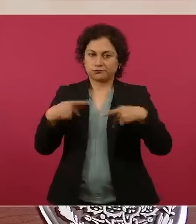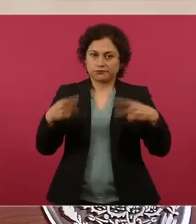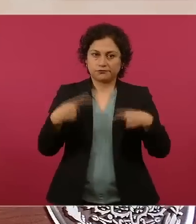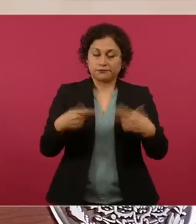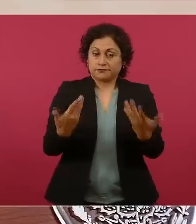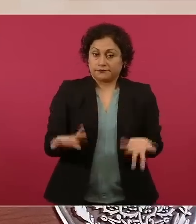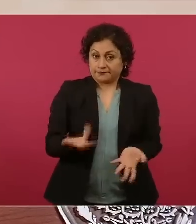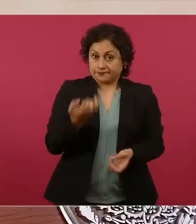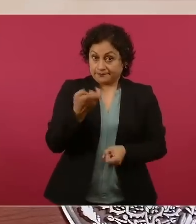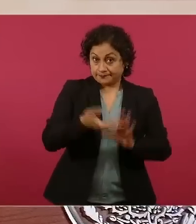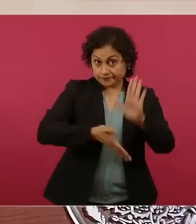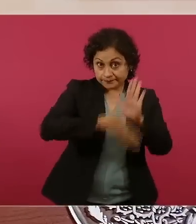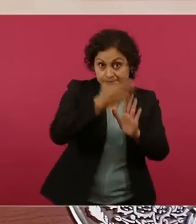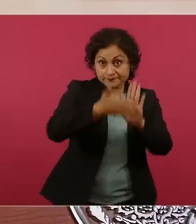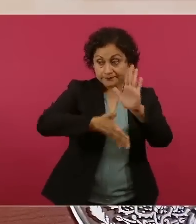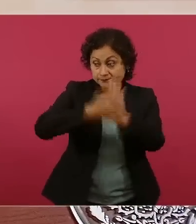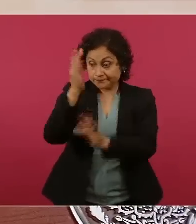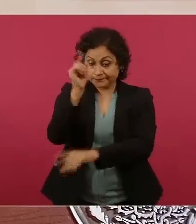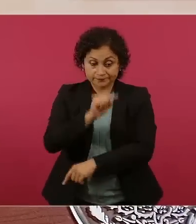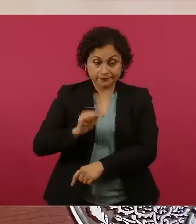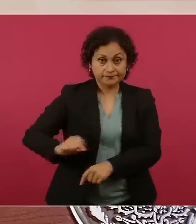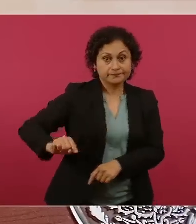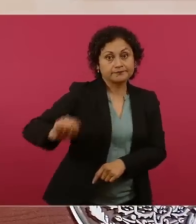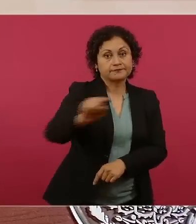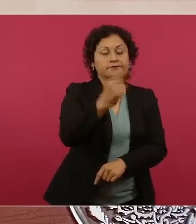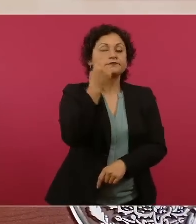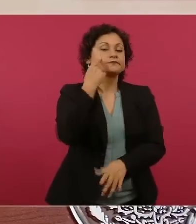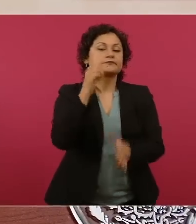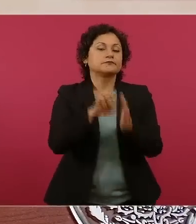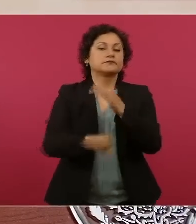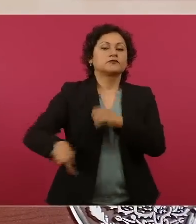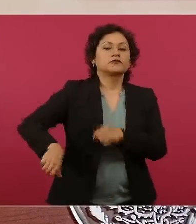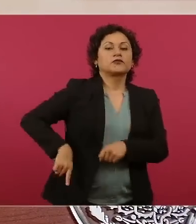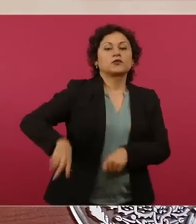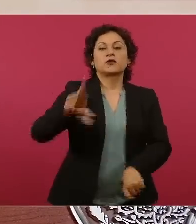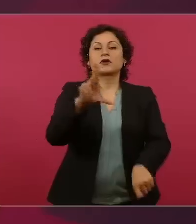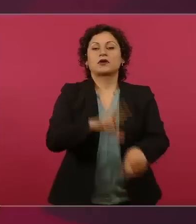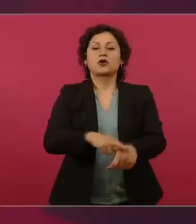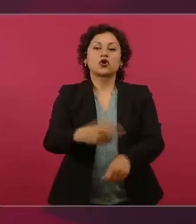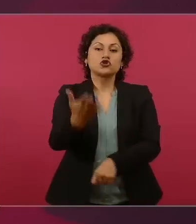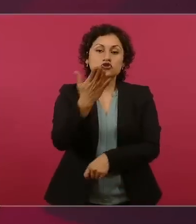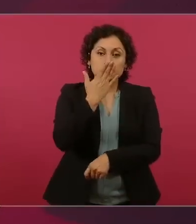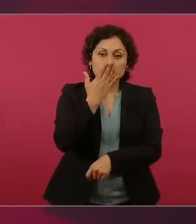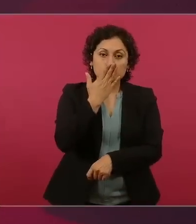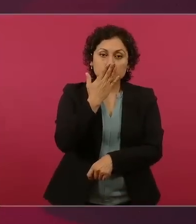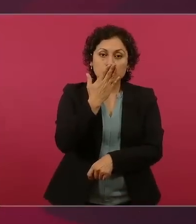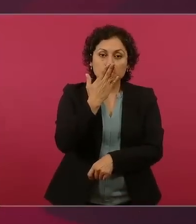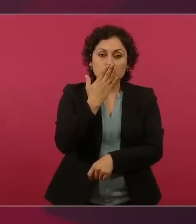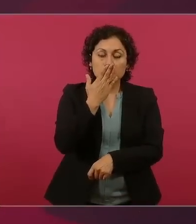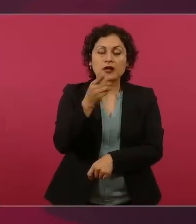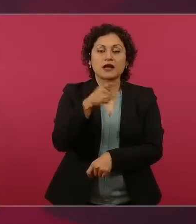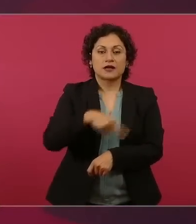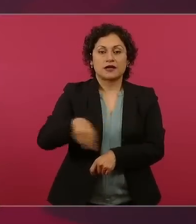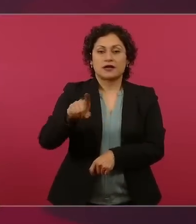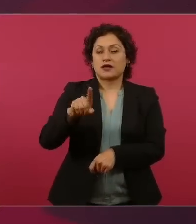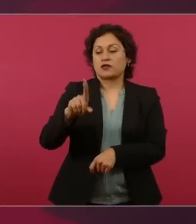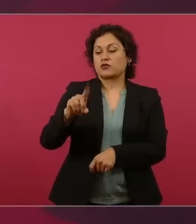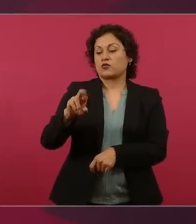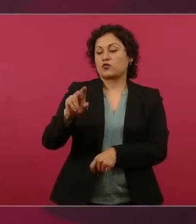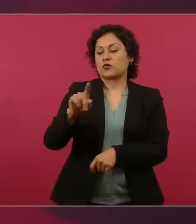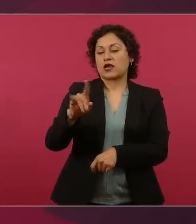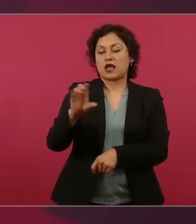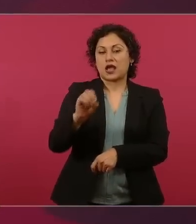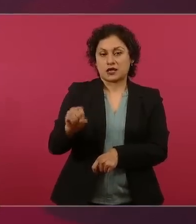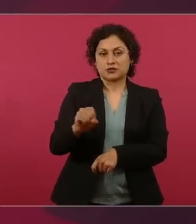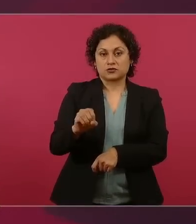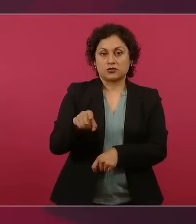el gobierno de Sonora, Alfonso Durazo, para todo el plan de justicia yaqui, siempre ha